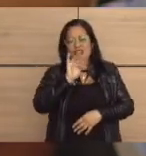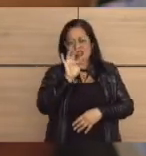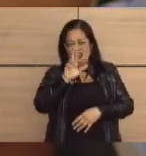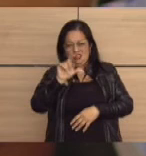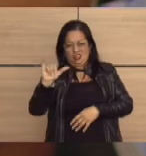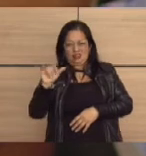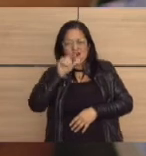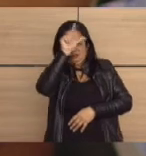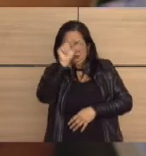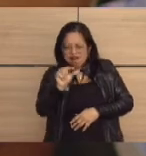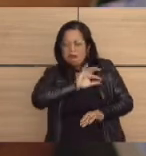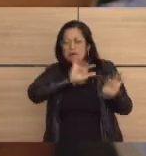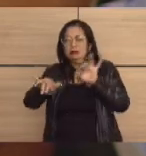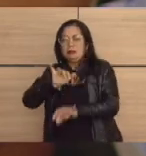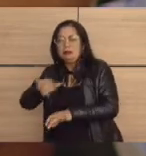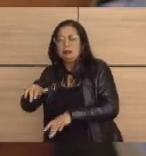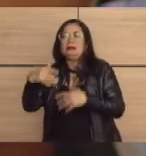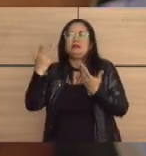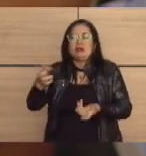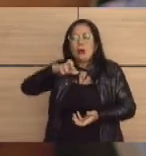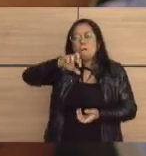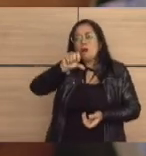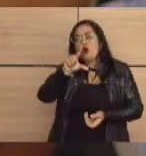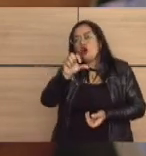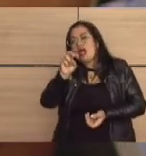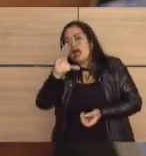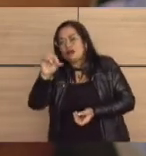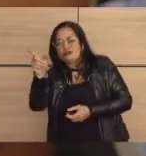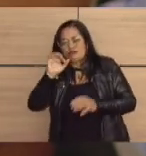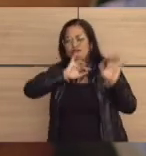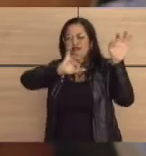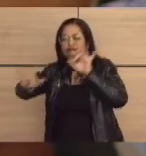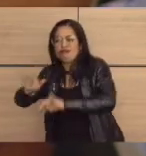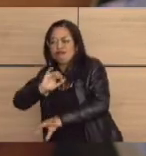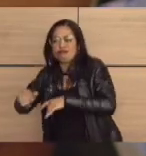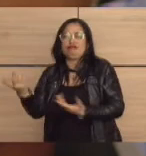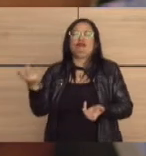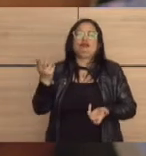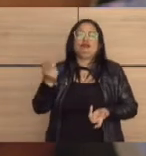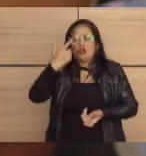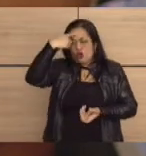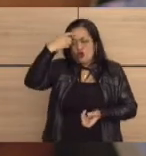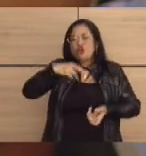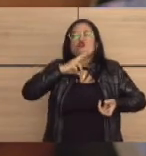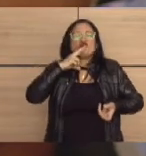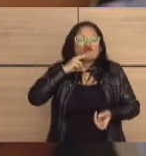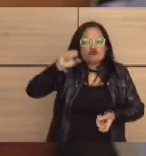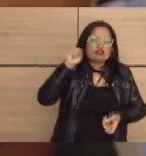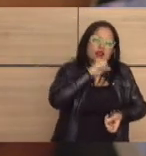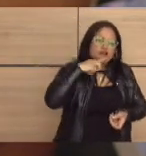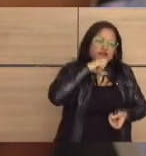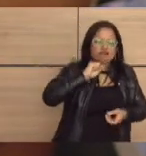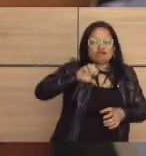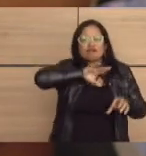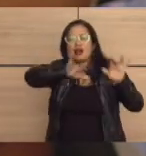Y después llegaron los polacos y los judíos y los rusos y los checos, y se fue formando ese